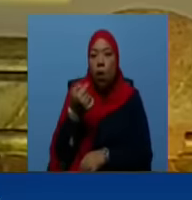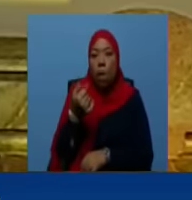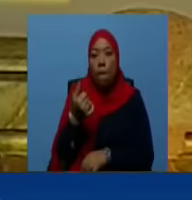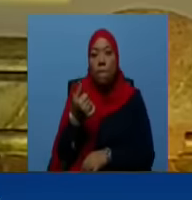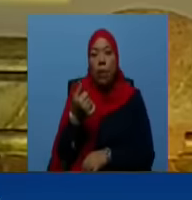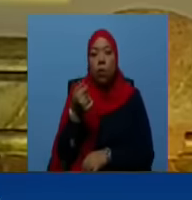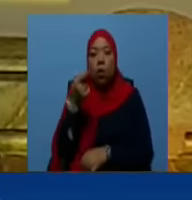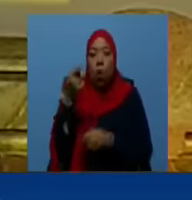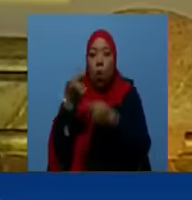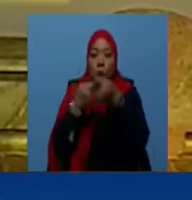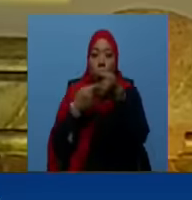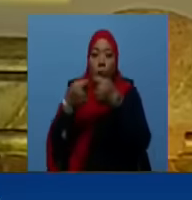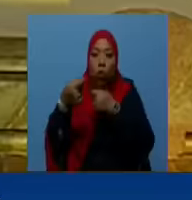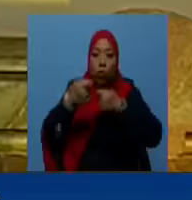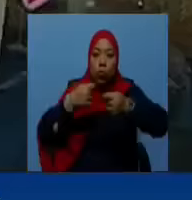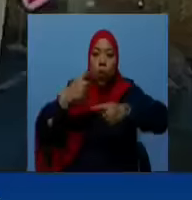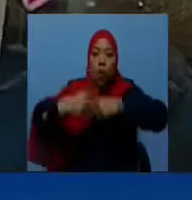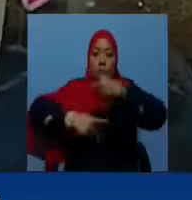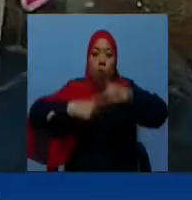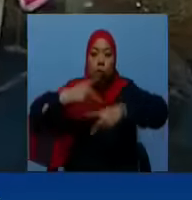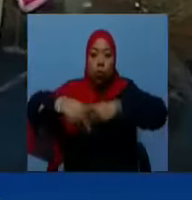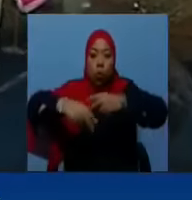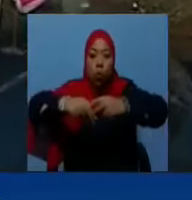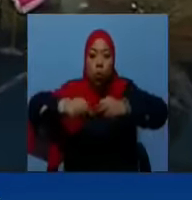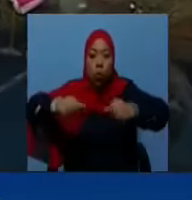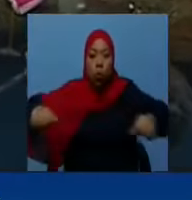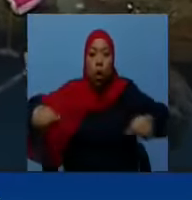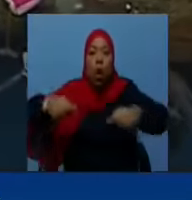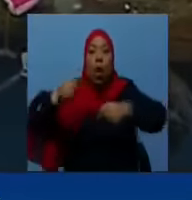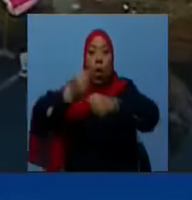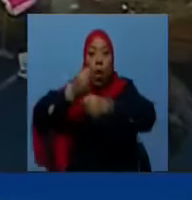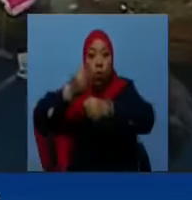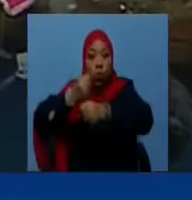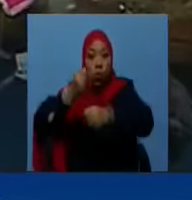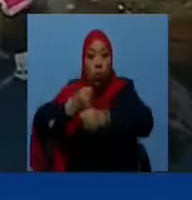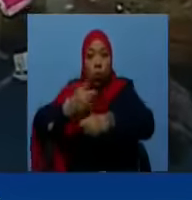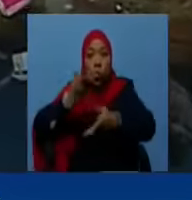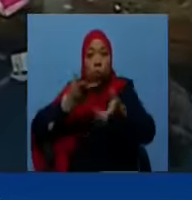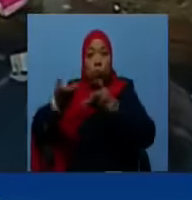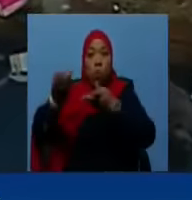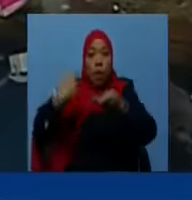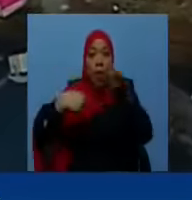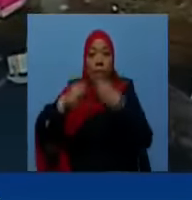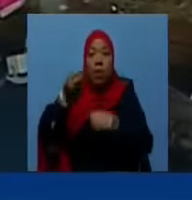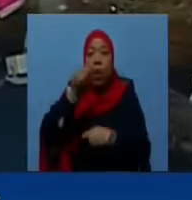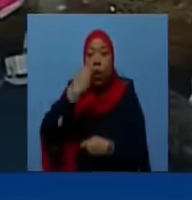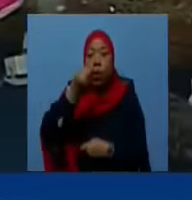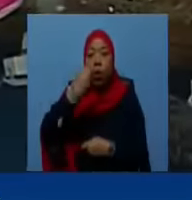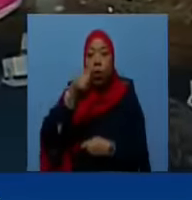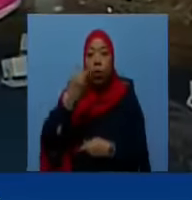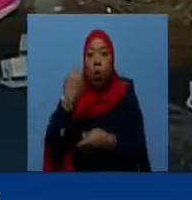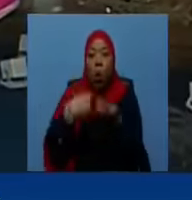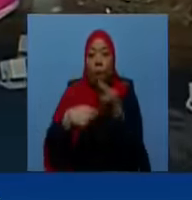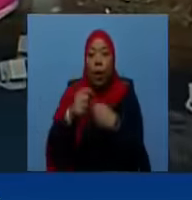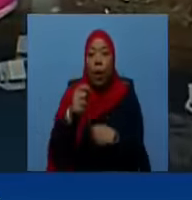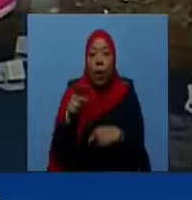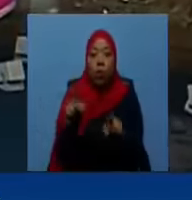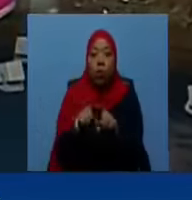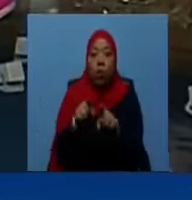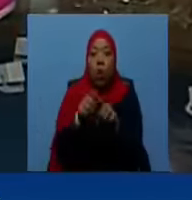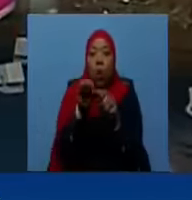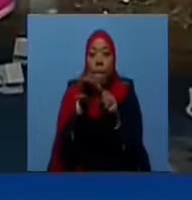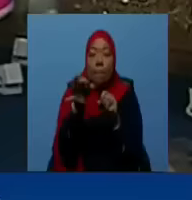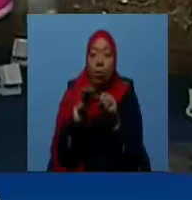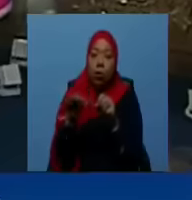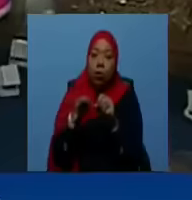Tuvimos en coordinación con los productores agrícolas, con la agroindustria, con los supermercados, con los mercados